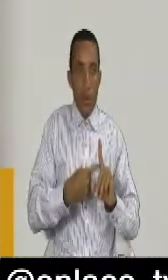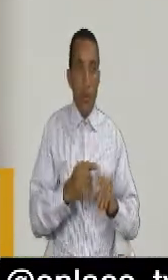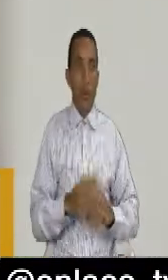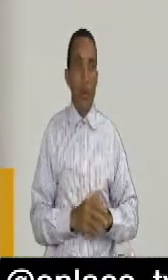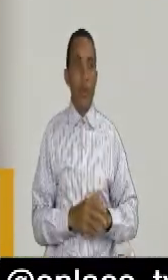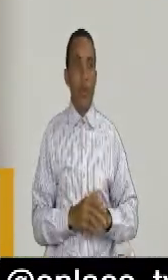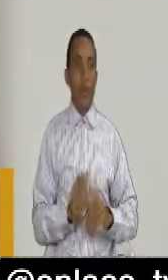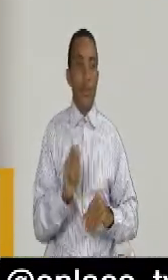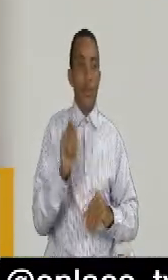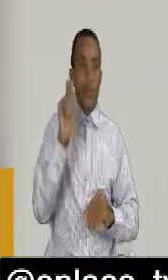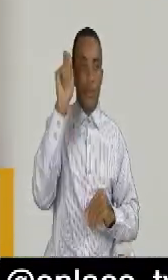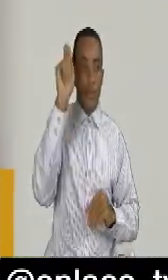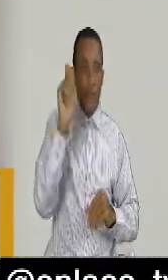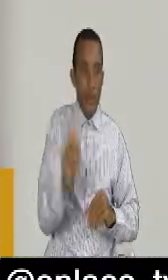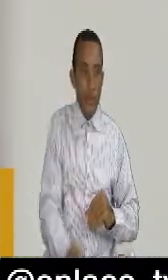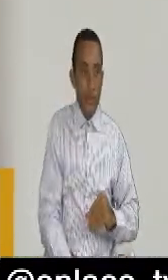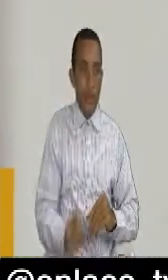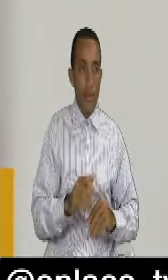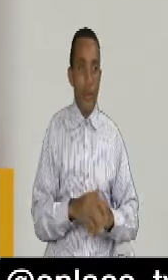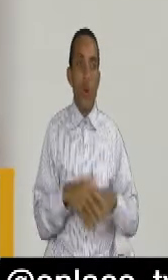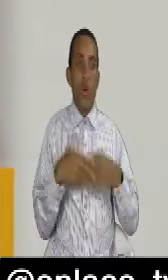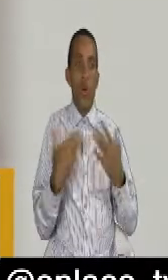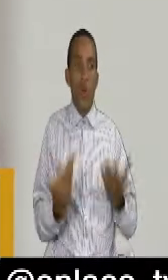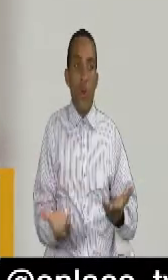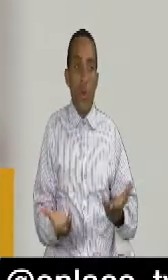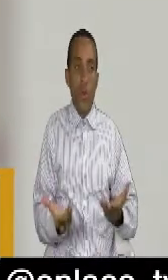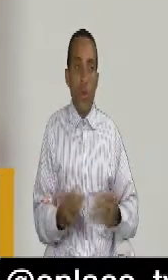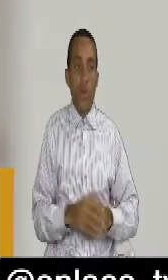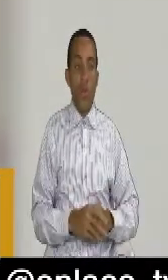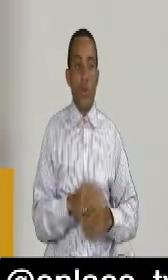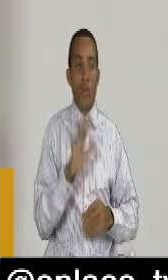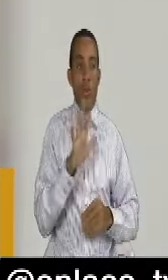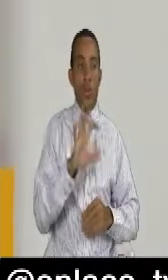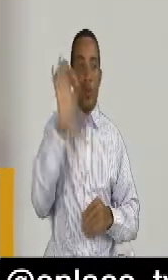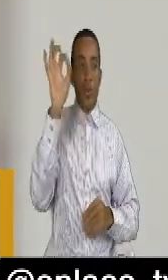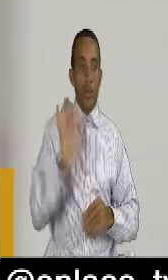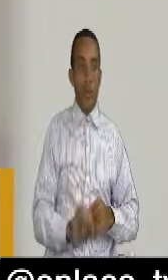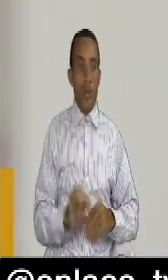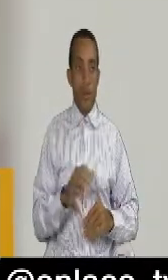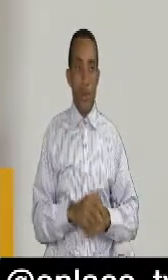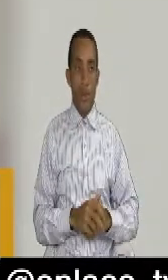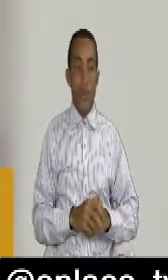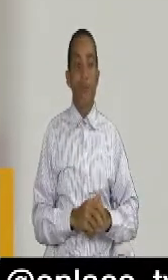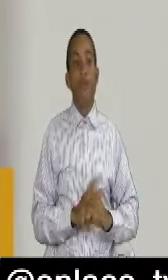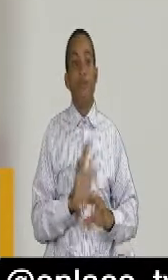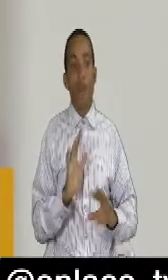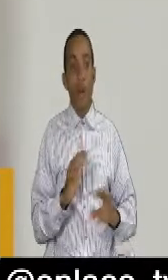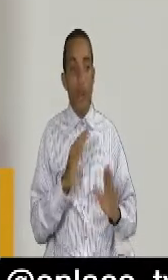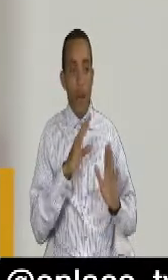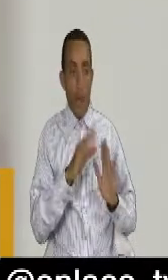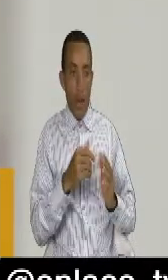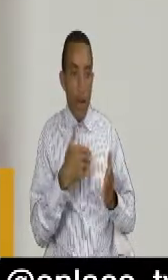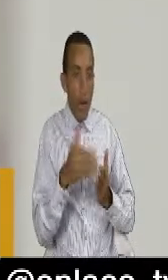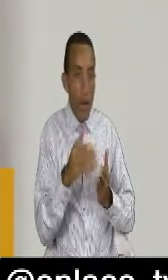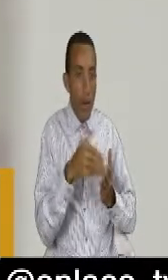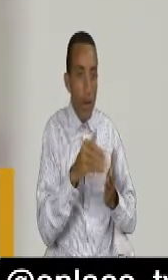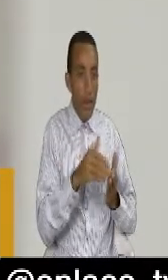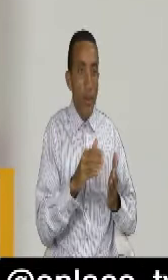tarjeta de crédito Economía. ¿Y cómo funciona? Tiene un 5% de cashback por las compras que se realicen con la